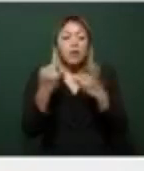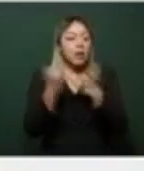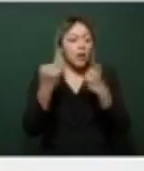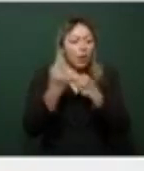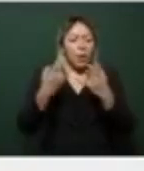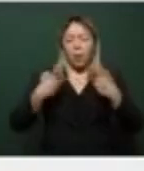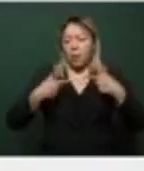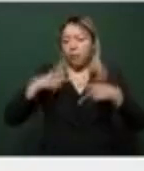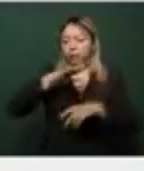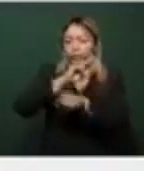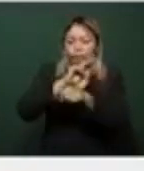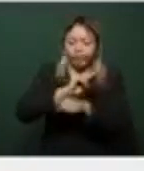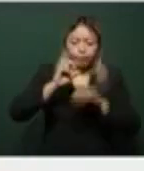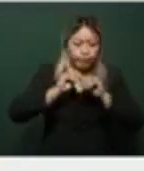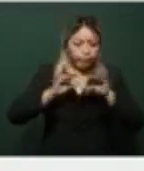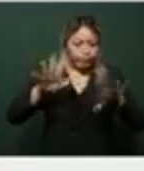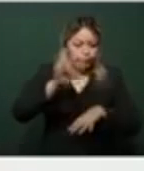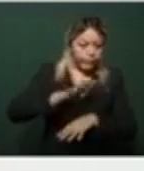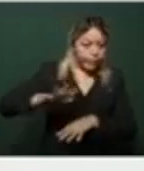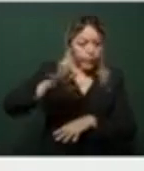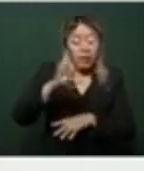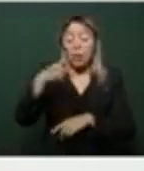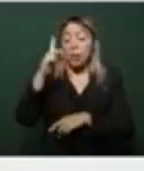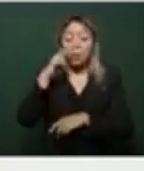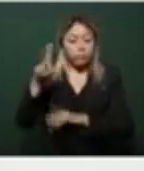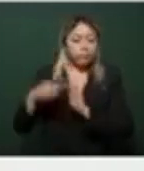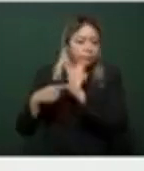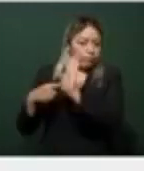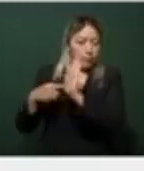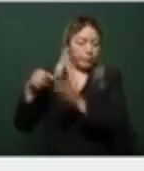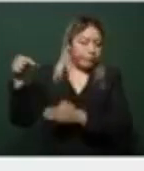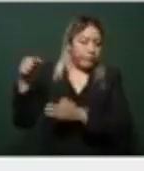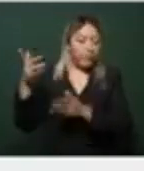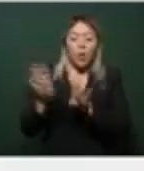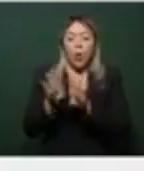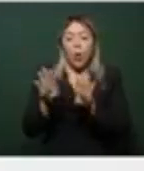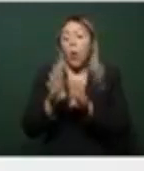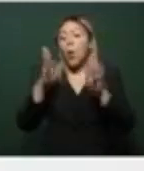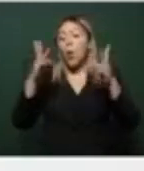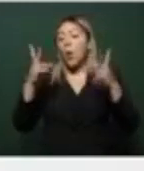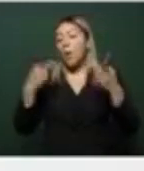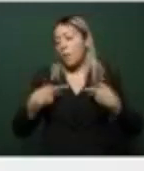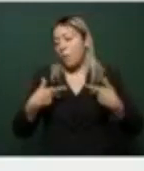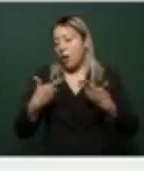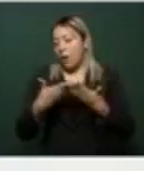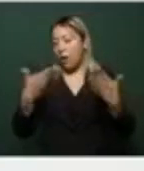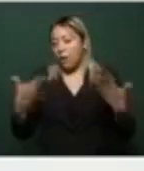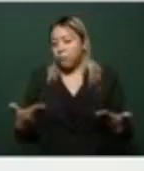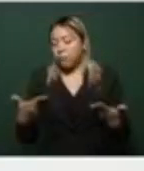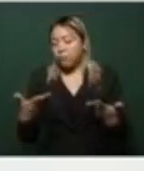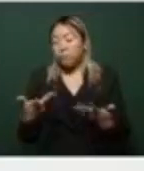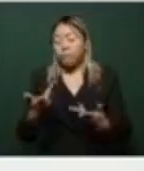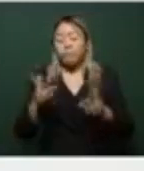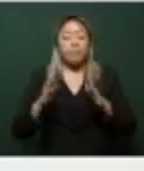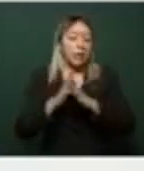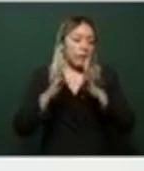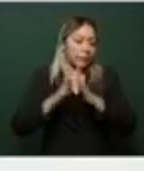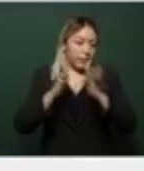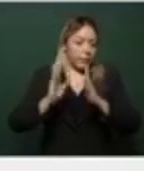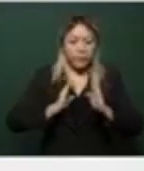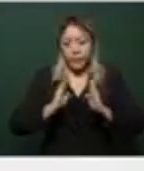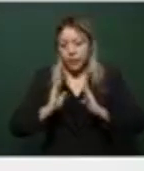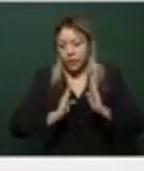pública, y aquí ustedes pueden observar en la lámina el personal que tenemos militar, que